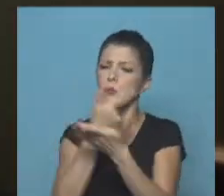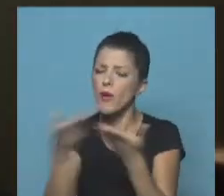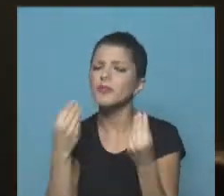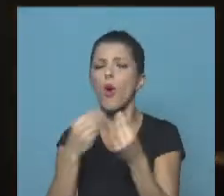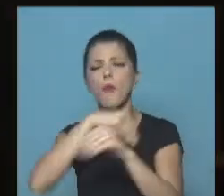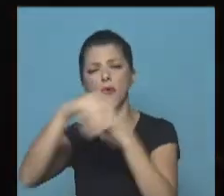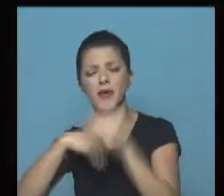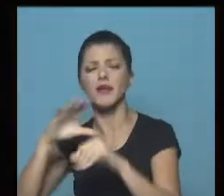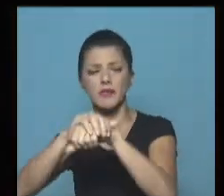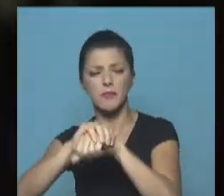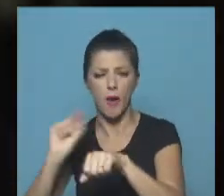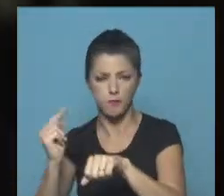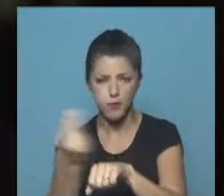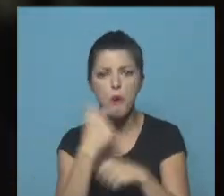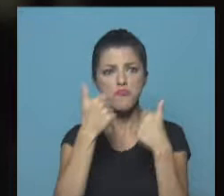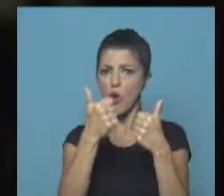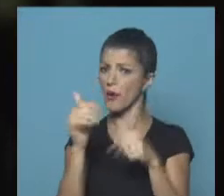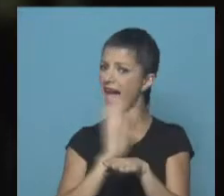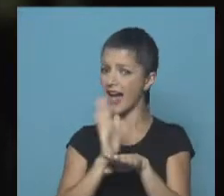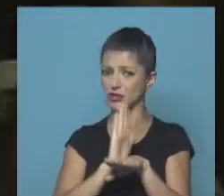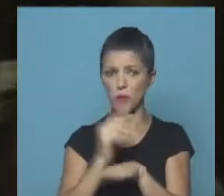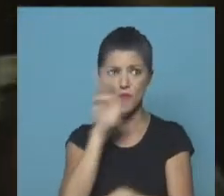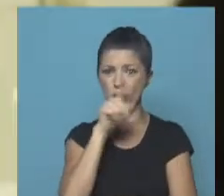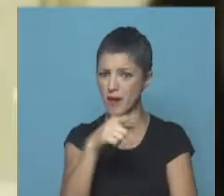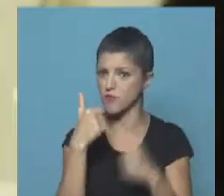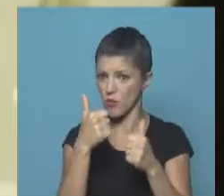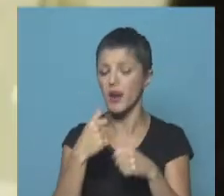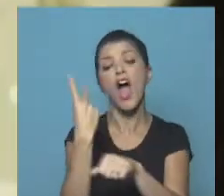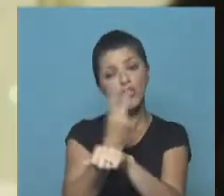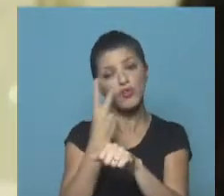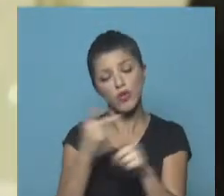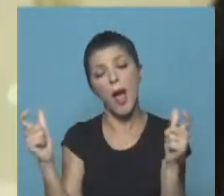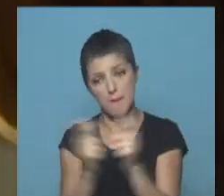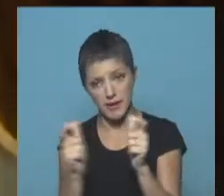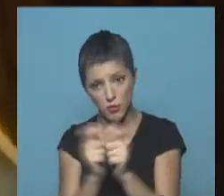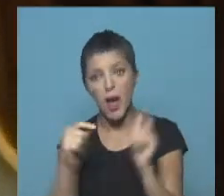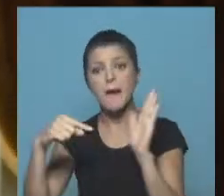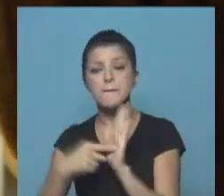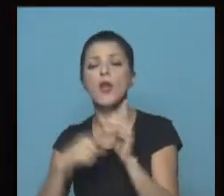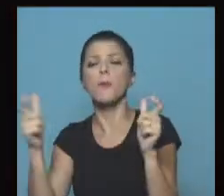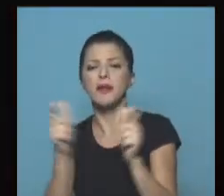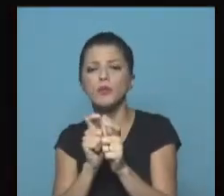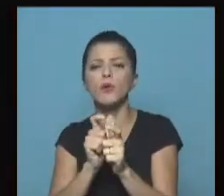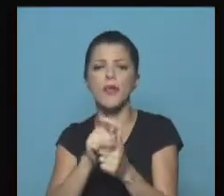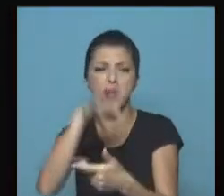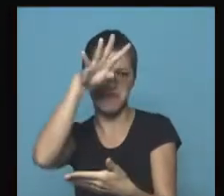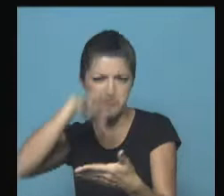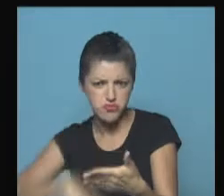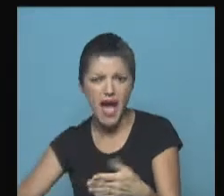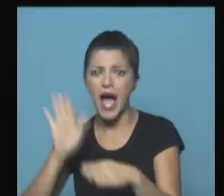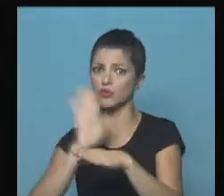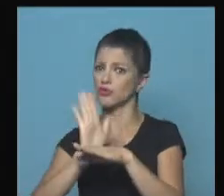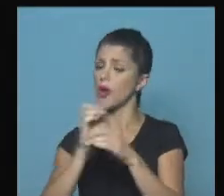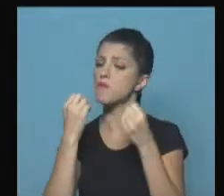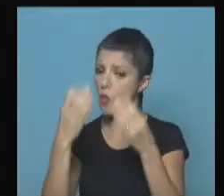recluirse. Excelente interpretación de Cynthia Nixon en una película larga, 2 horas, sobre todo que es una película de texto, texto florido, actuaciones destacadas